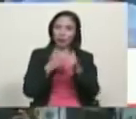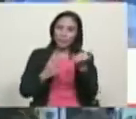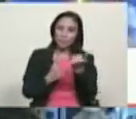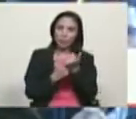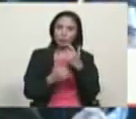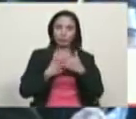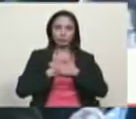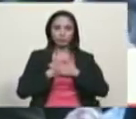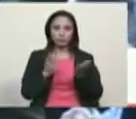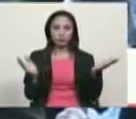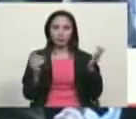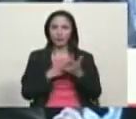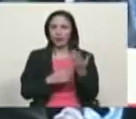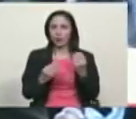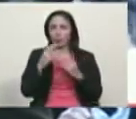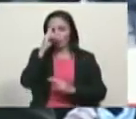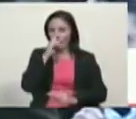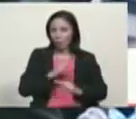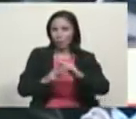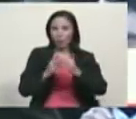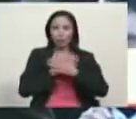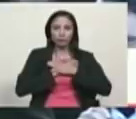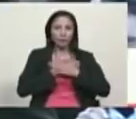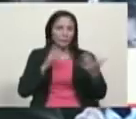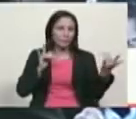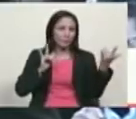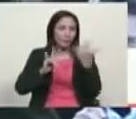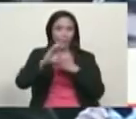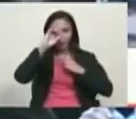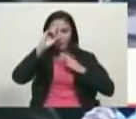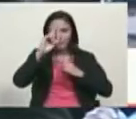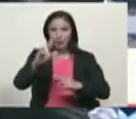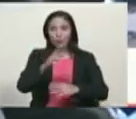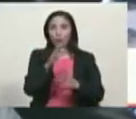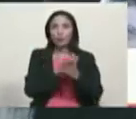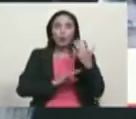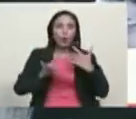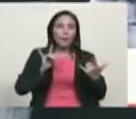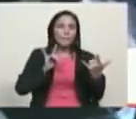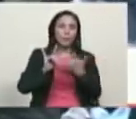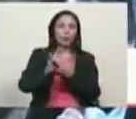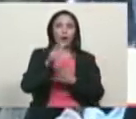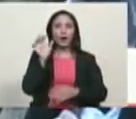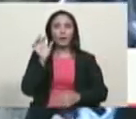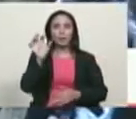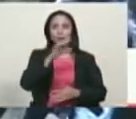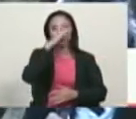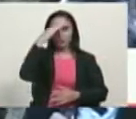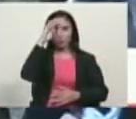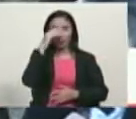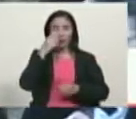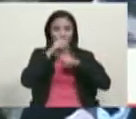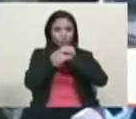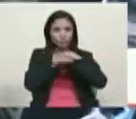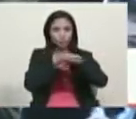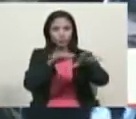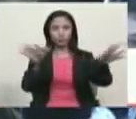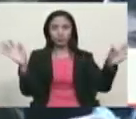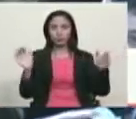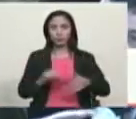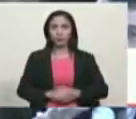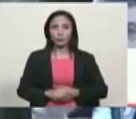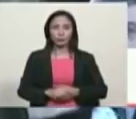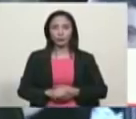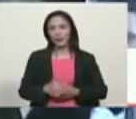muestras enormes de cariño, de afecto, de respaldo. Aquel evento se radicalizó. Aquel evento es un evento